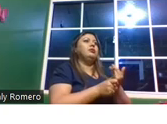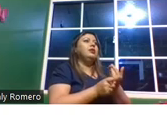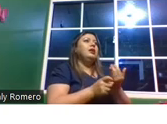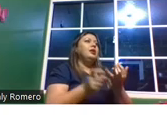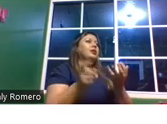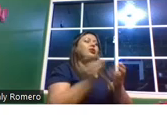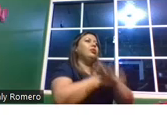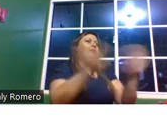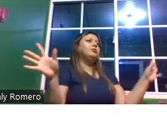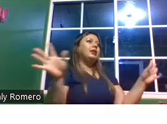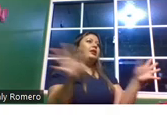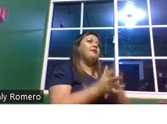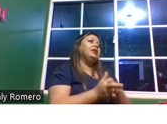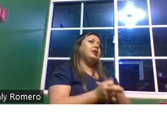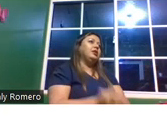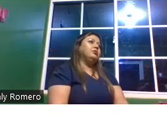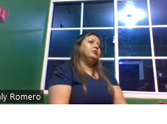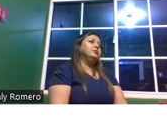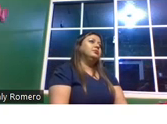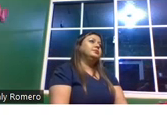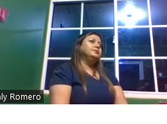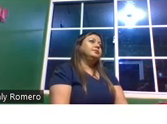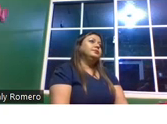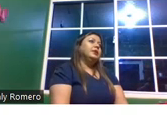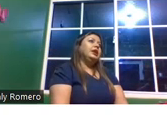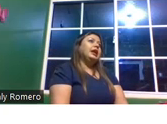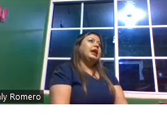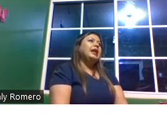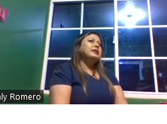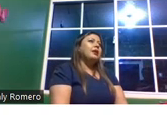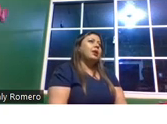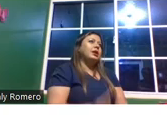10 acciones directas que usted no debería de olvidar. Por ejemplo,